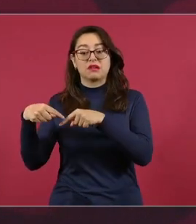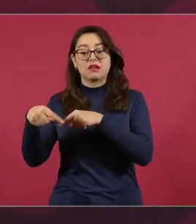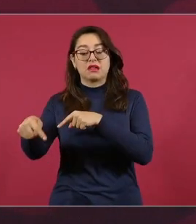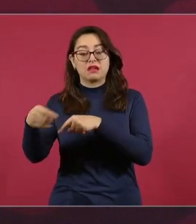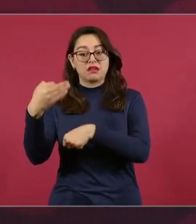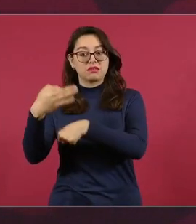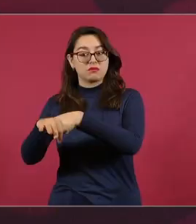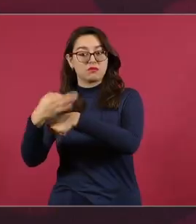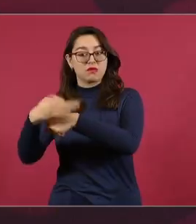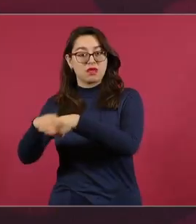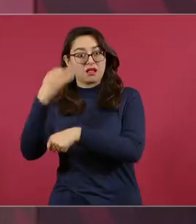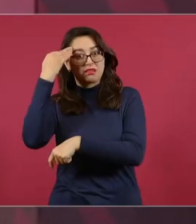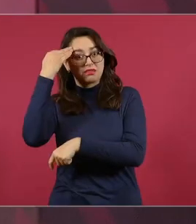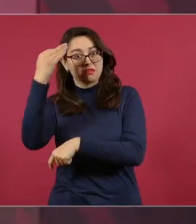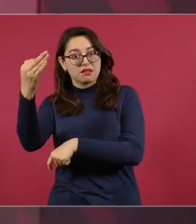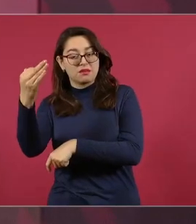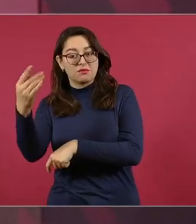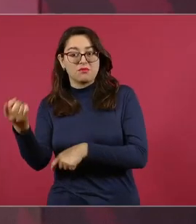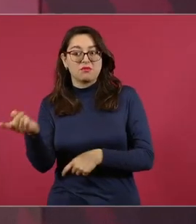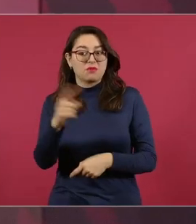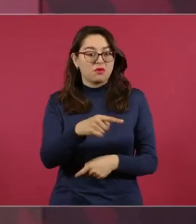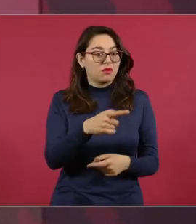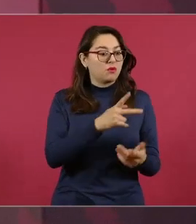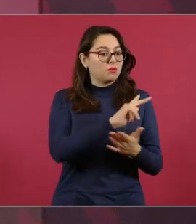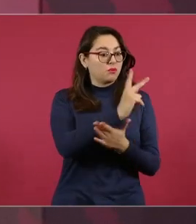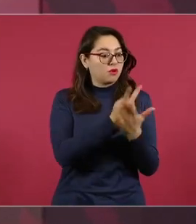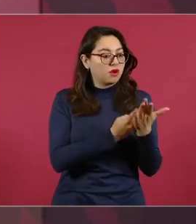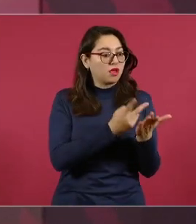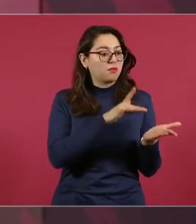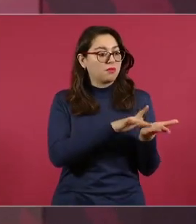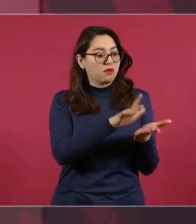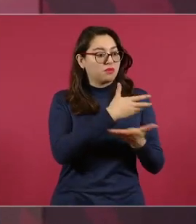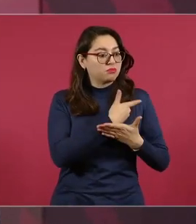apoyos, no se pueden hacer asambleas,